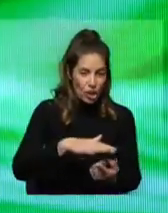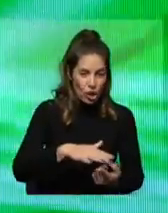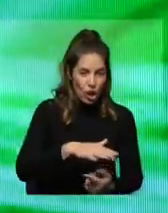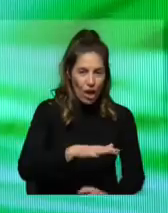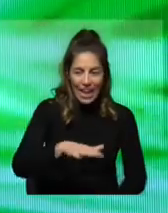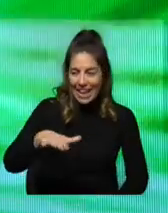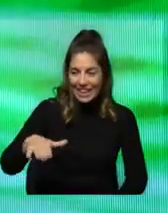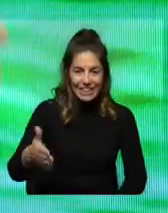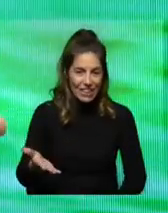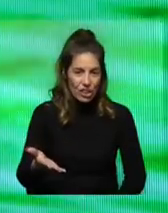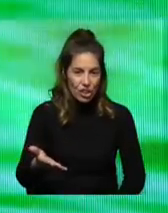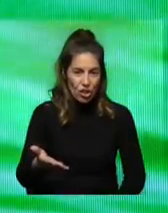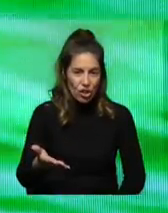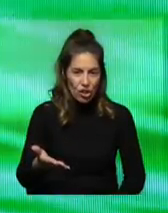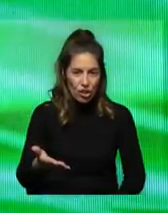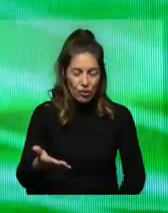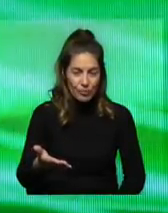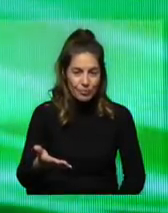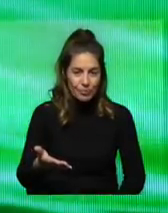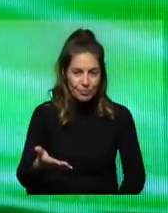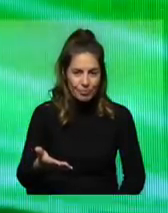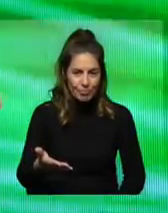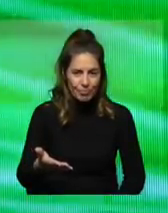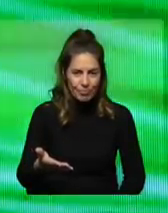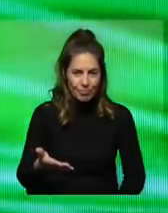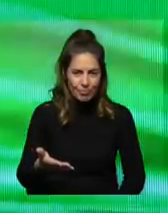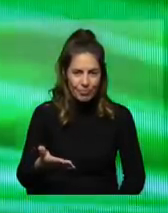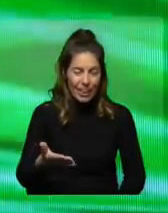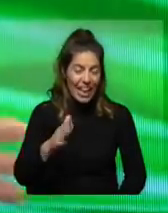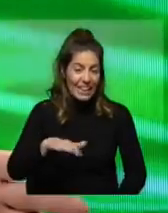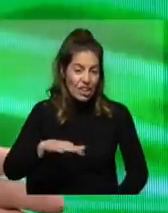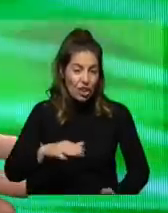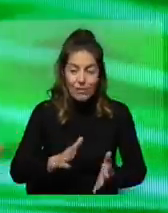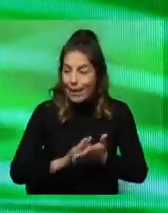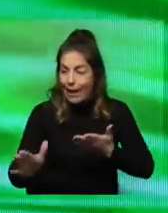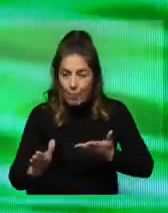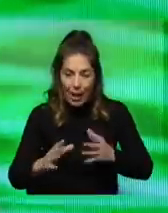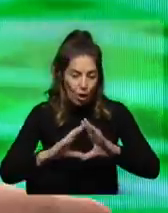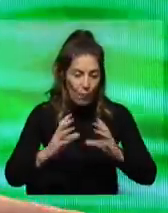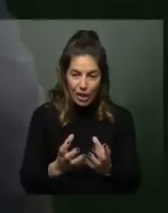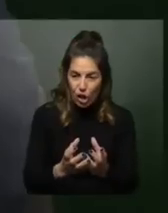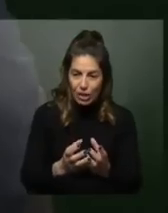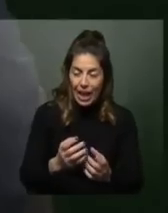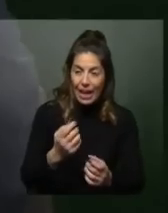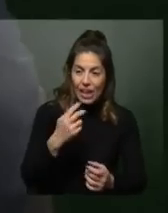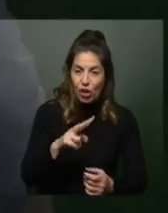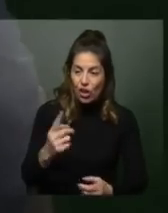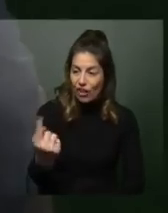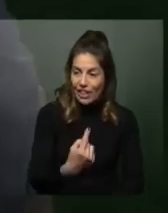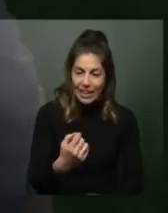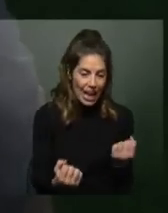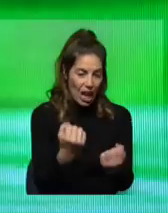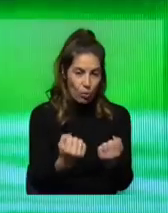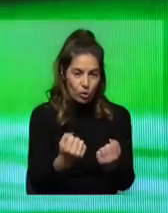el chiquilín que de repente de alguna manera se escapa atrás de la pelota y no vio que venía el auto el